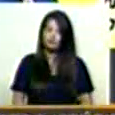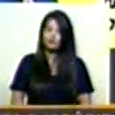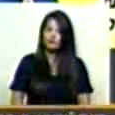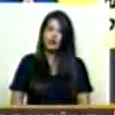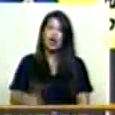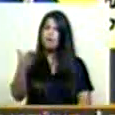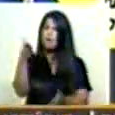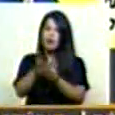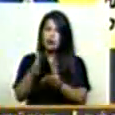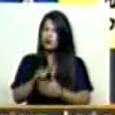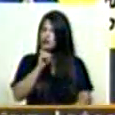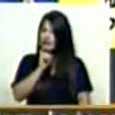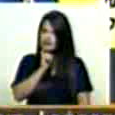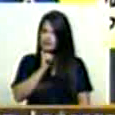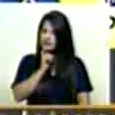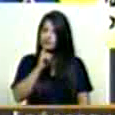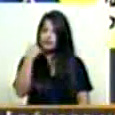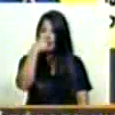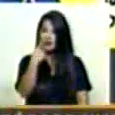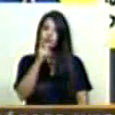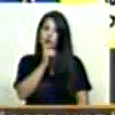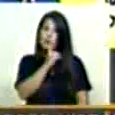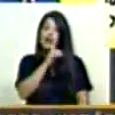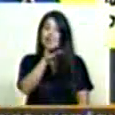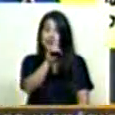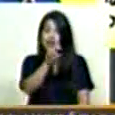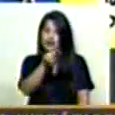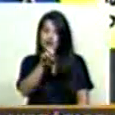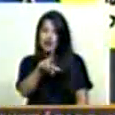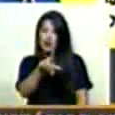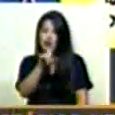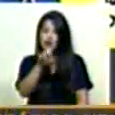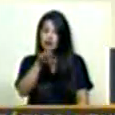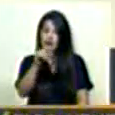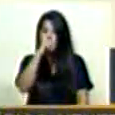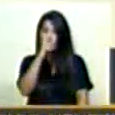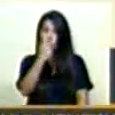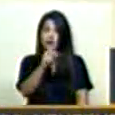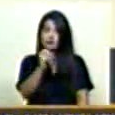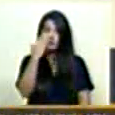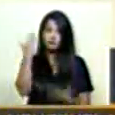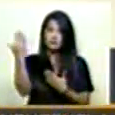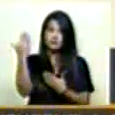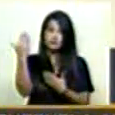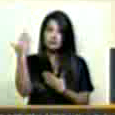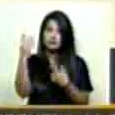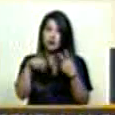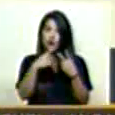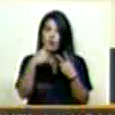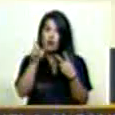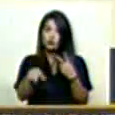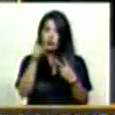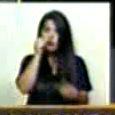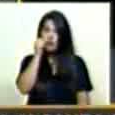fueron identificados como daniel enrique soto torres de 30 años de edad abraham noé